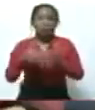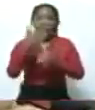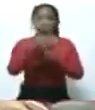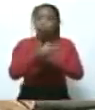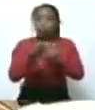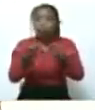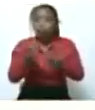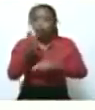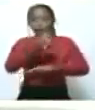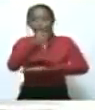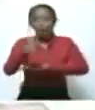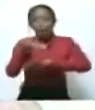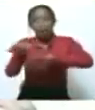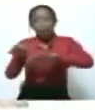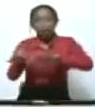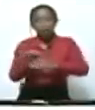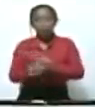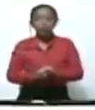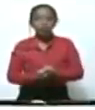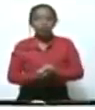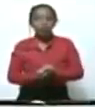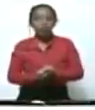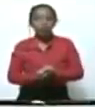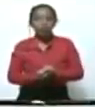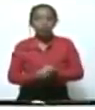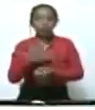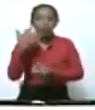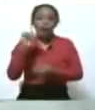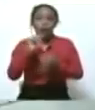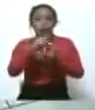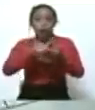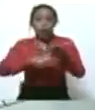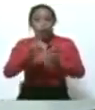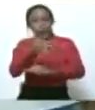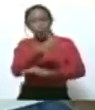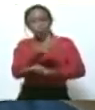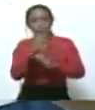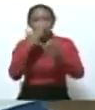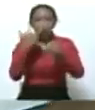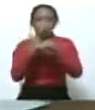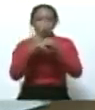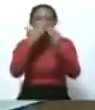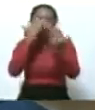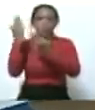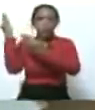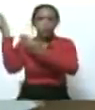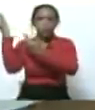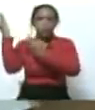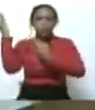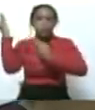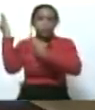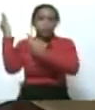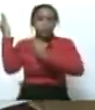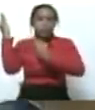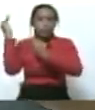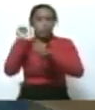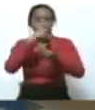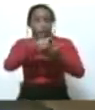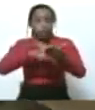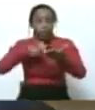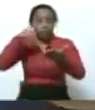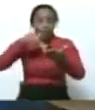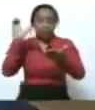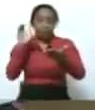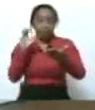cada municipio, desde cada municipio, tendremos una lista parecida a esta. Con esa lista viene a Caracas y